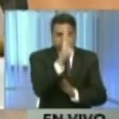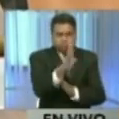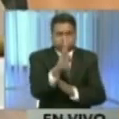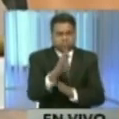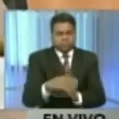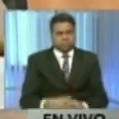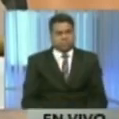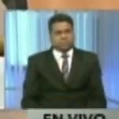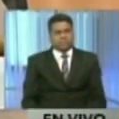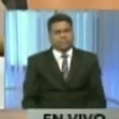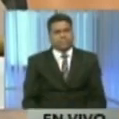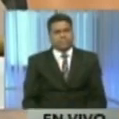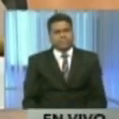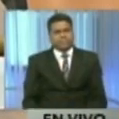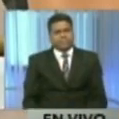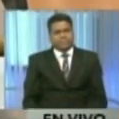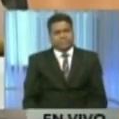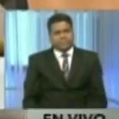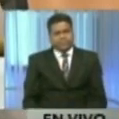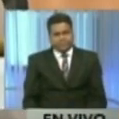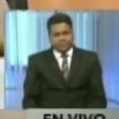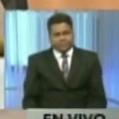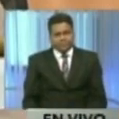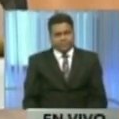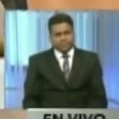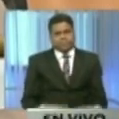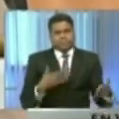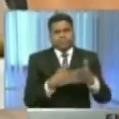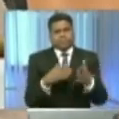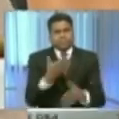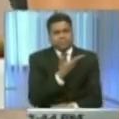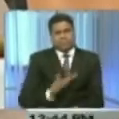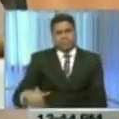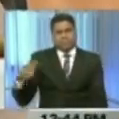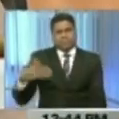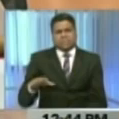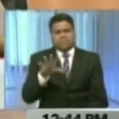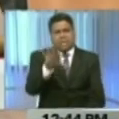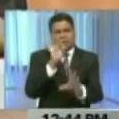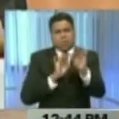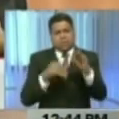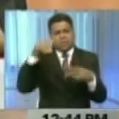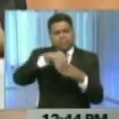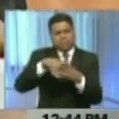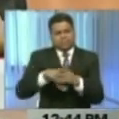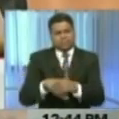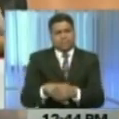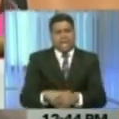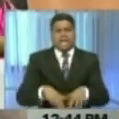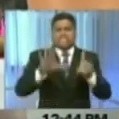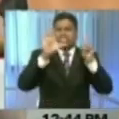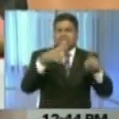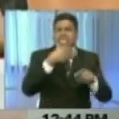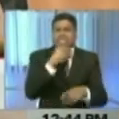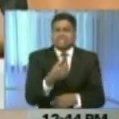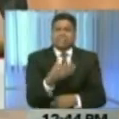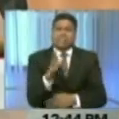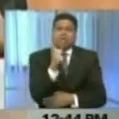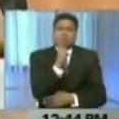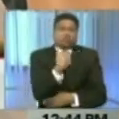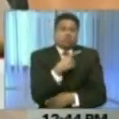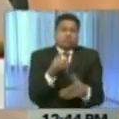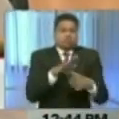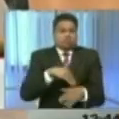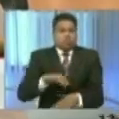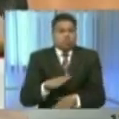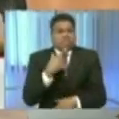autónomo de Venezuela, donde le dice que las condiciones para el 6 de diciembre no estaban garantizadas